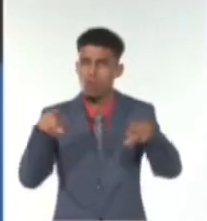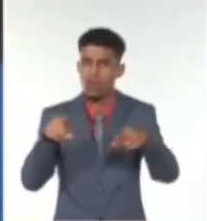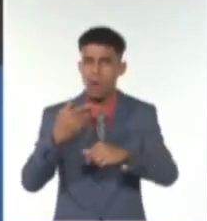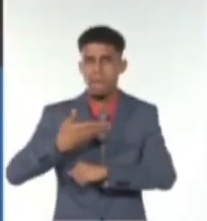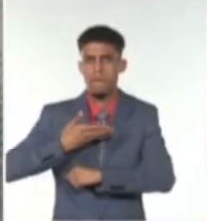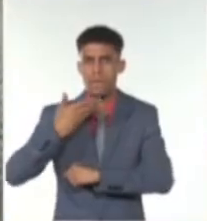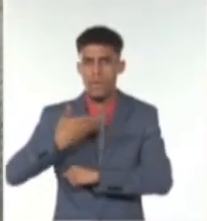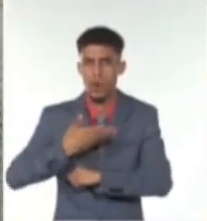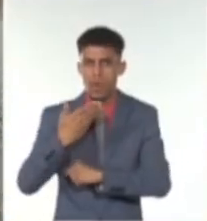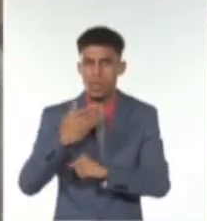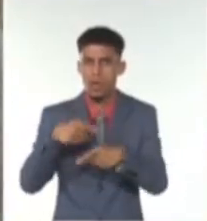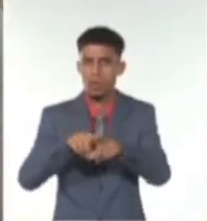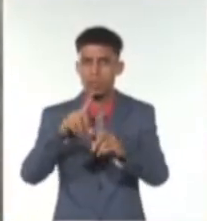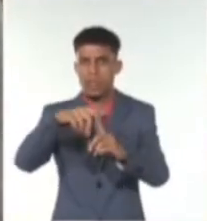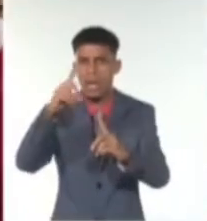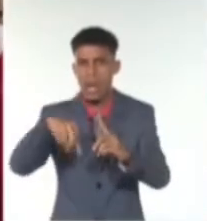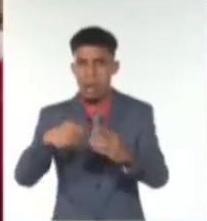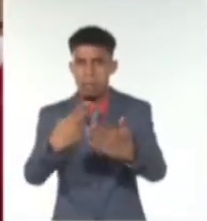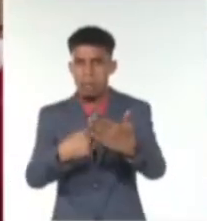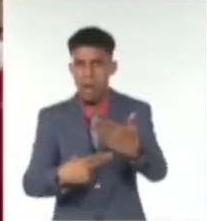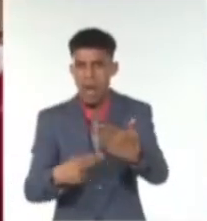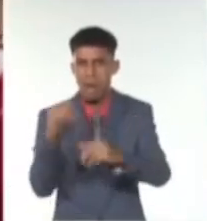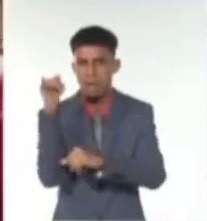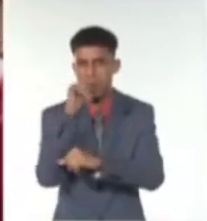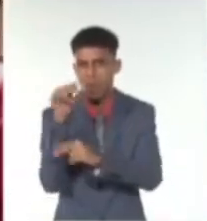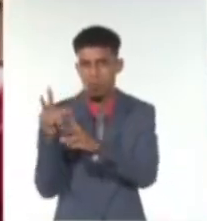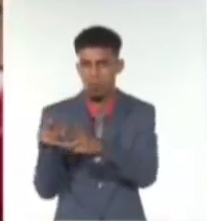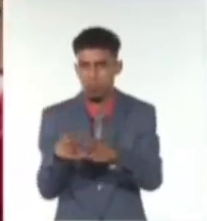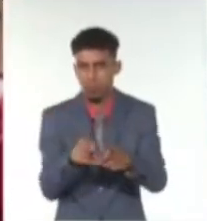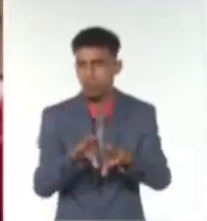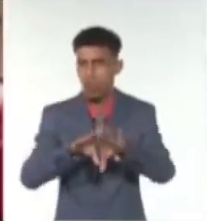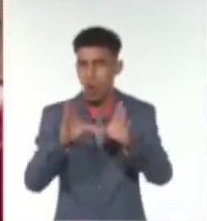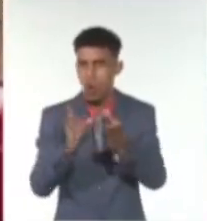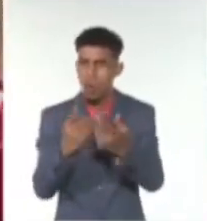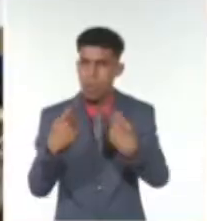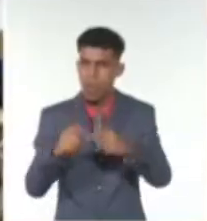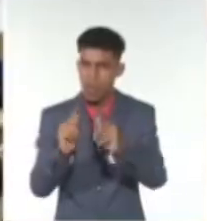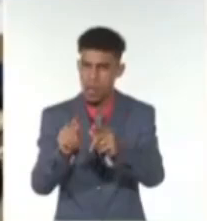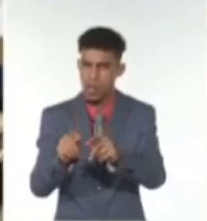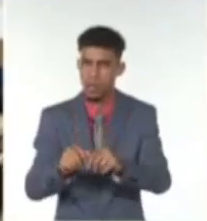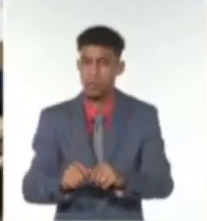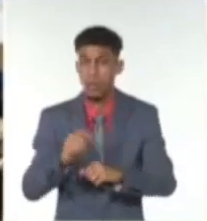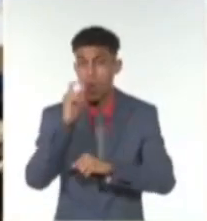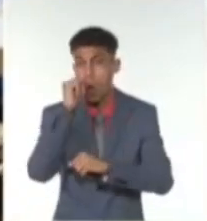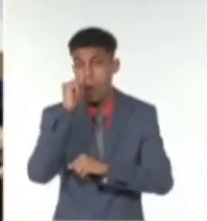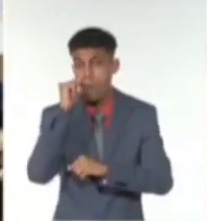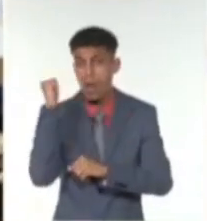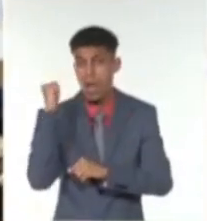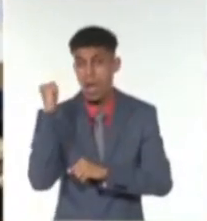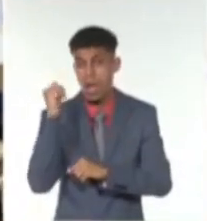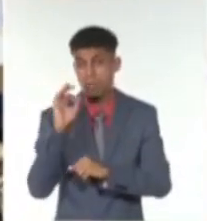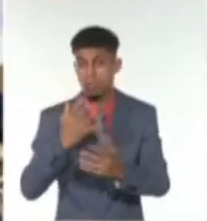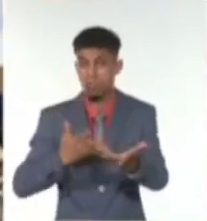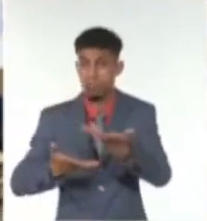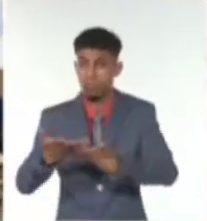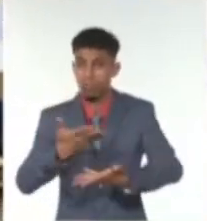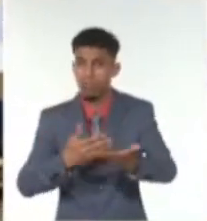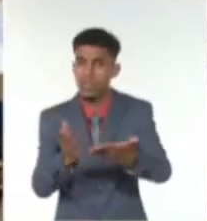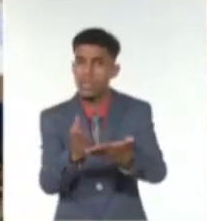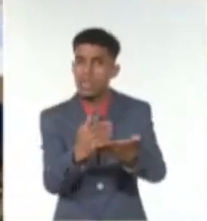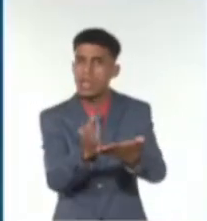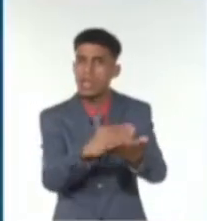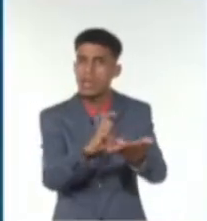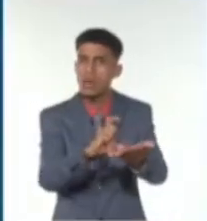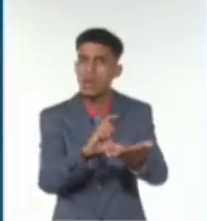con teatro, con audiovisuales. El espirituano Julio Miguel Llanes compartió con el público fragmentos de su libro Las Palomas